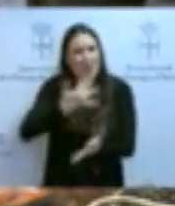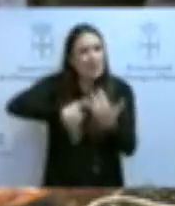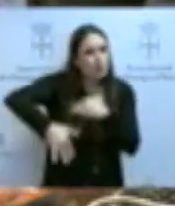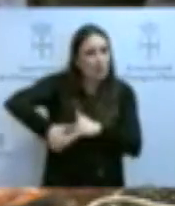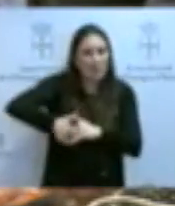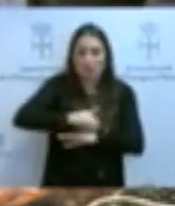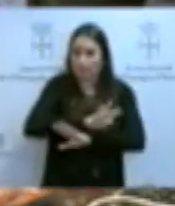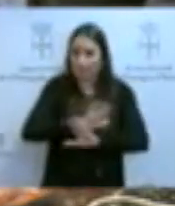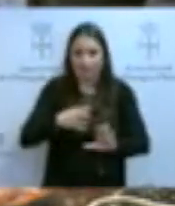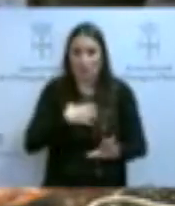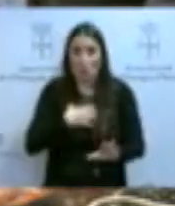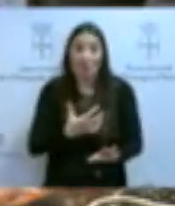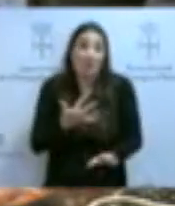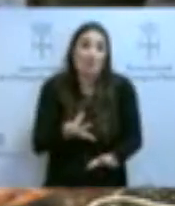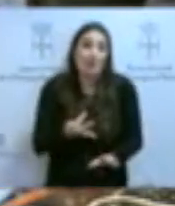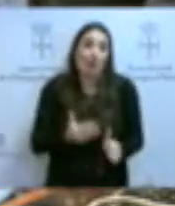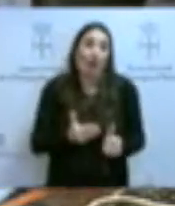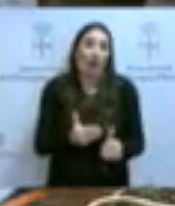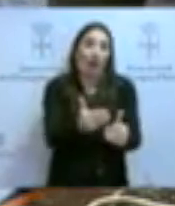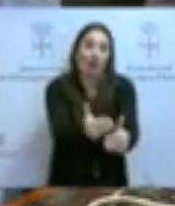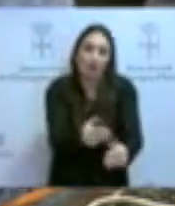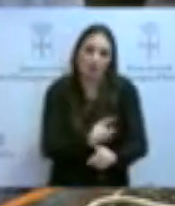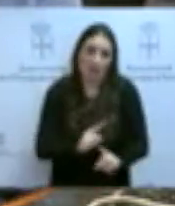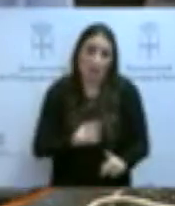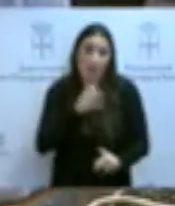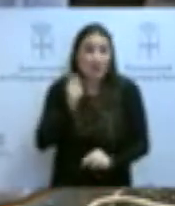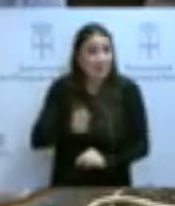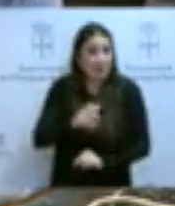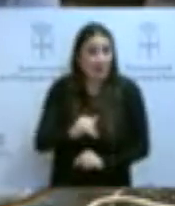señora consejera, y tampoco cabe ya más dilatar el cumplimiento de estas obligaciones. Muchas gracias.